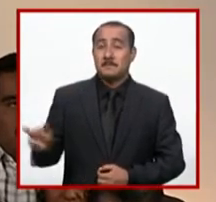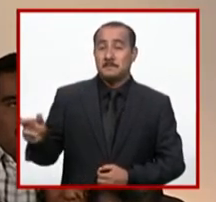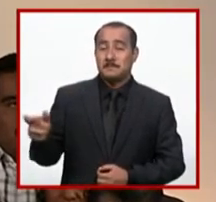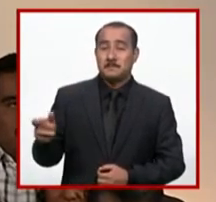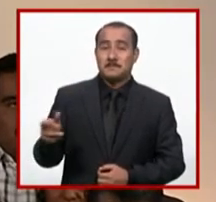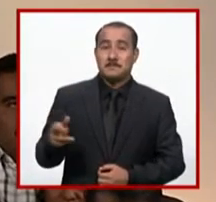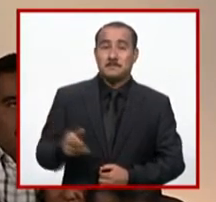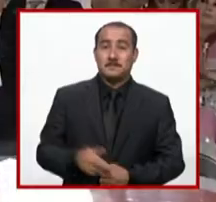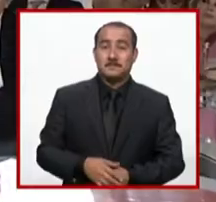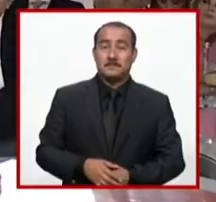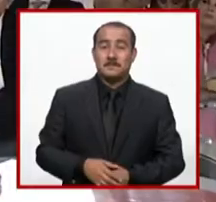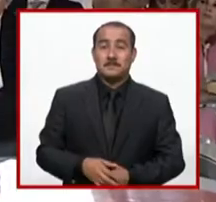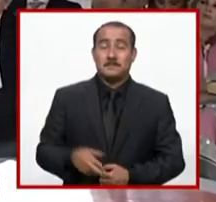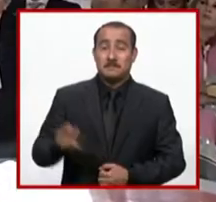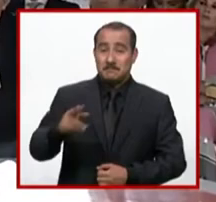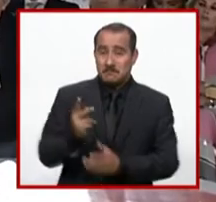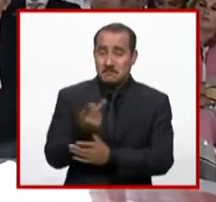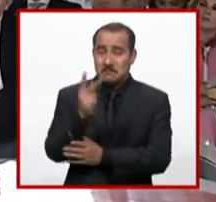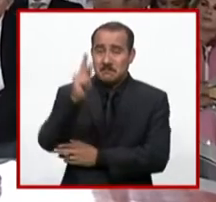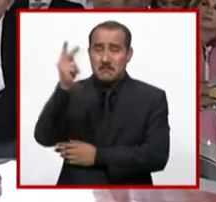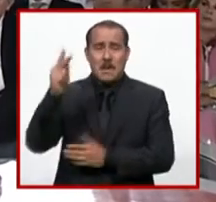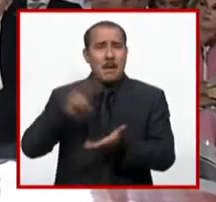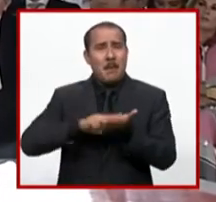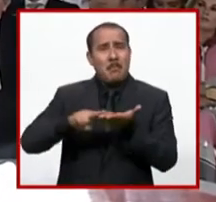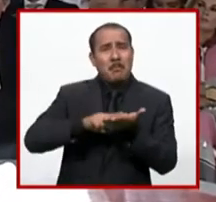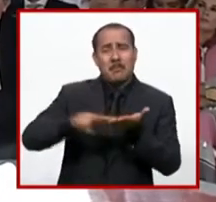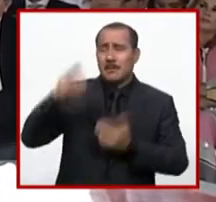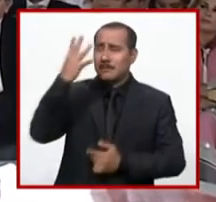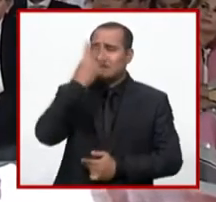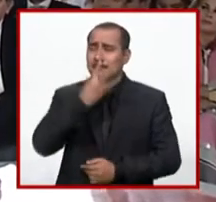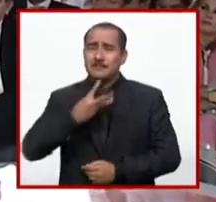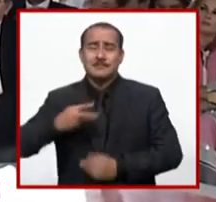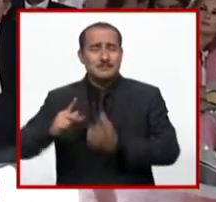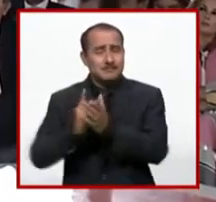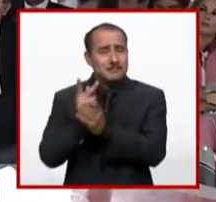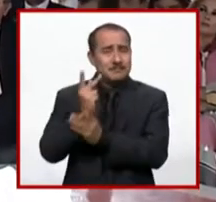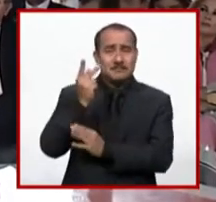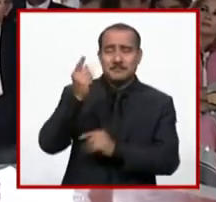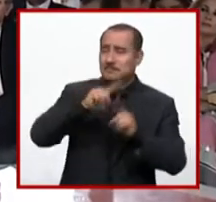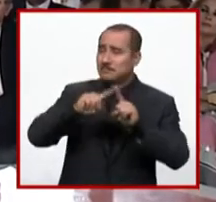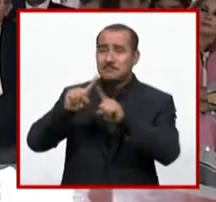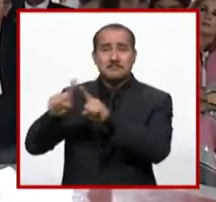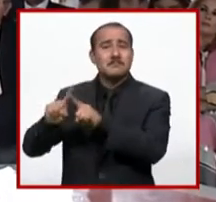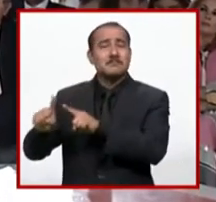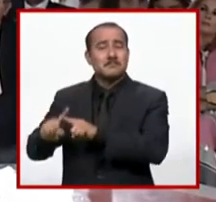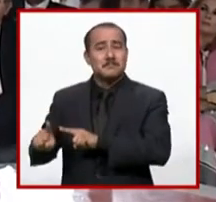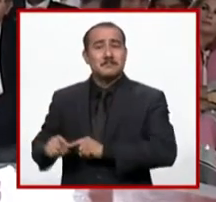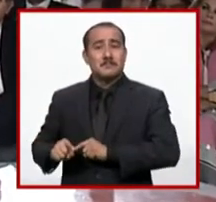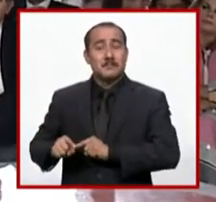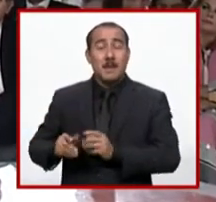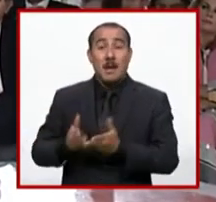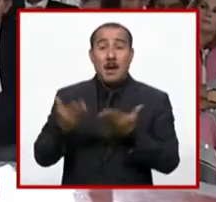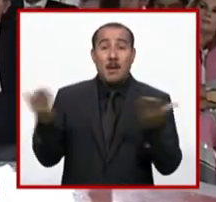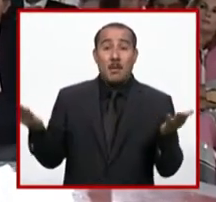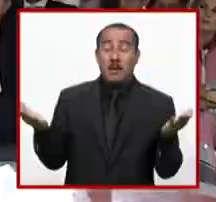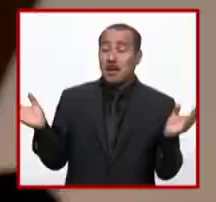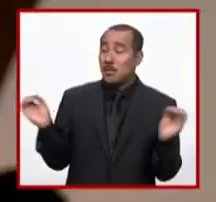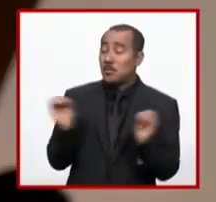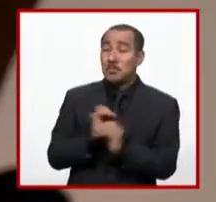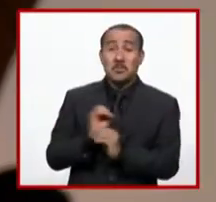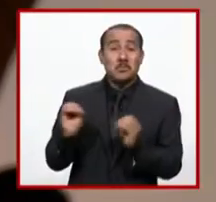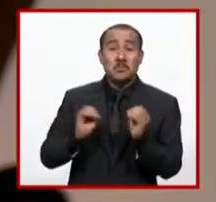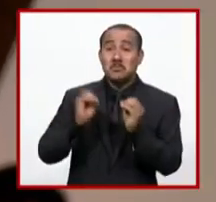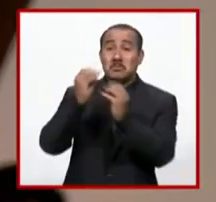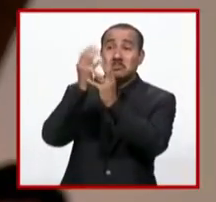lucía huertas todas verdes, con hojas, muchas plantas, y ahorita pues ya no tiene nada de